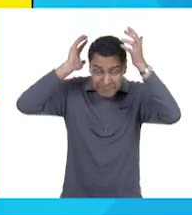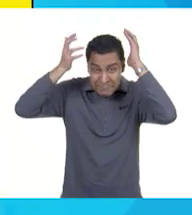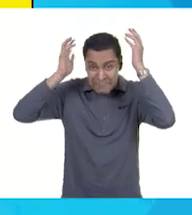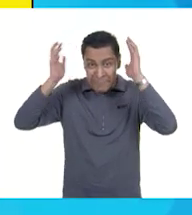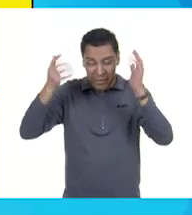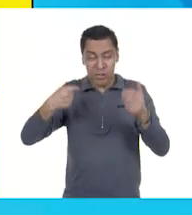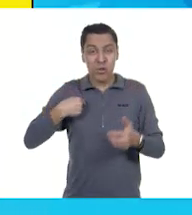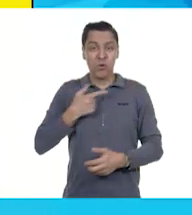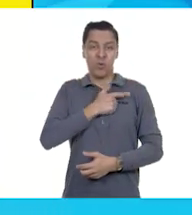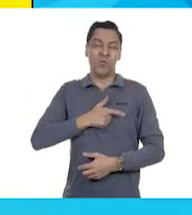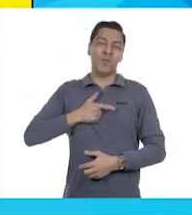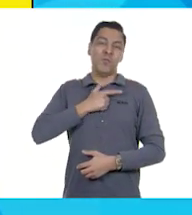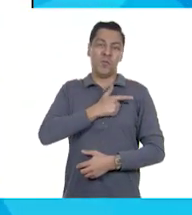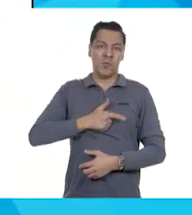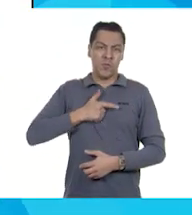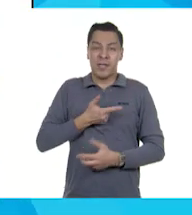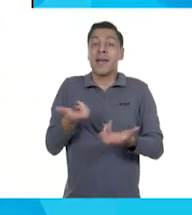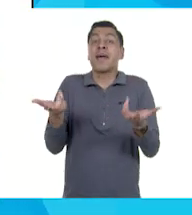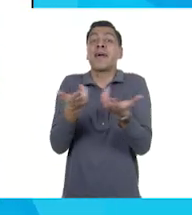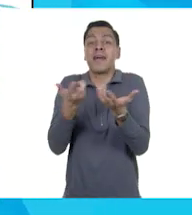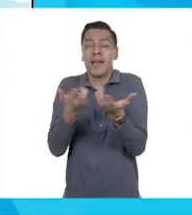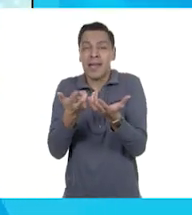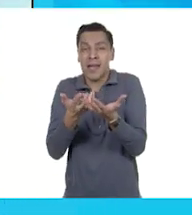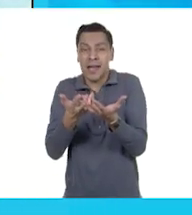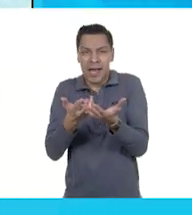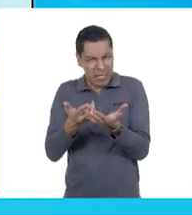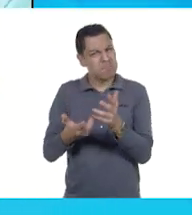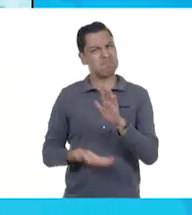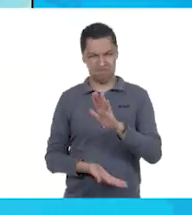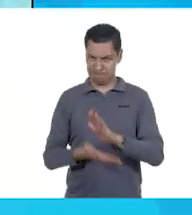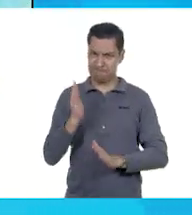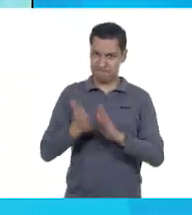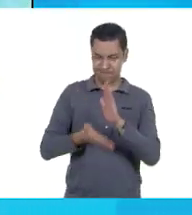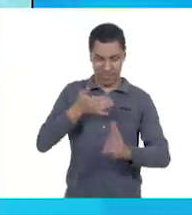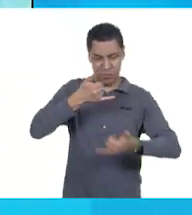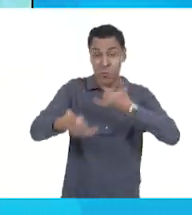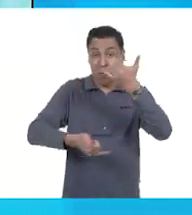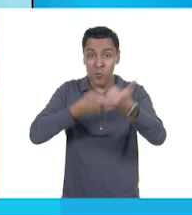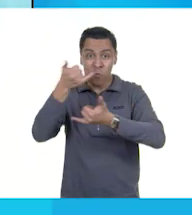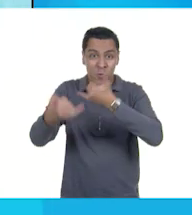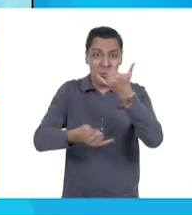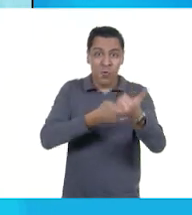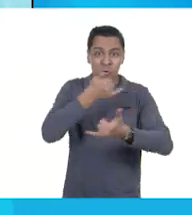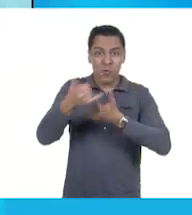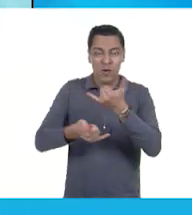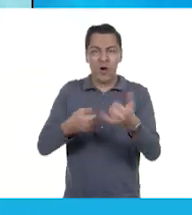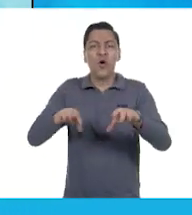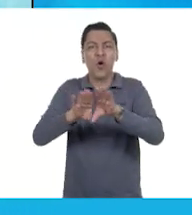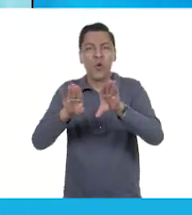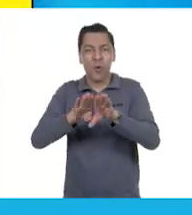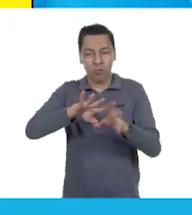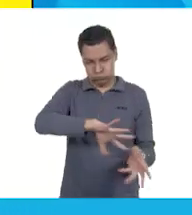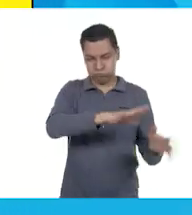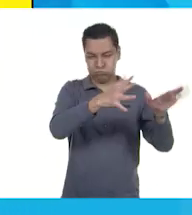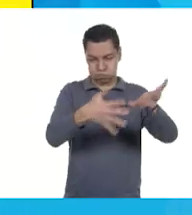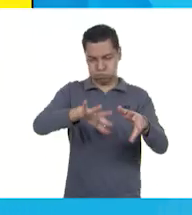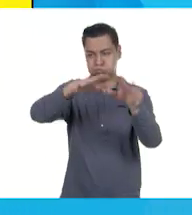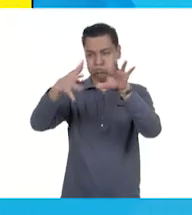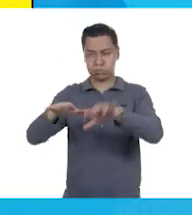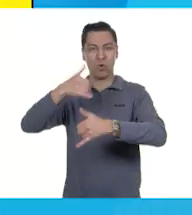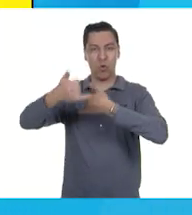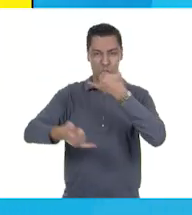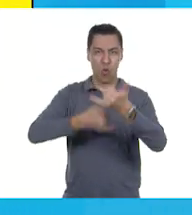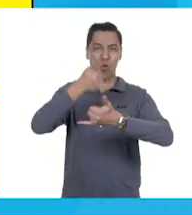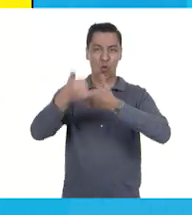mí me gustaría ponerme a jugar dentro del agua. Nos vamos a